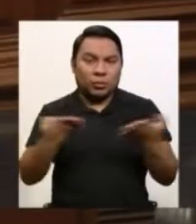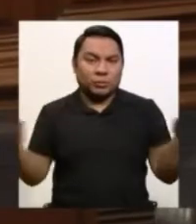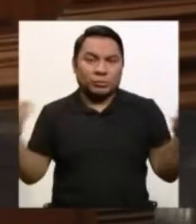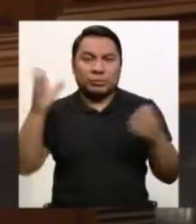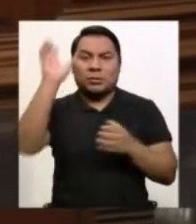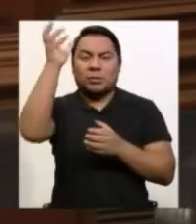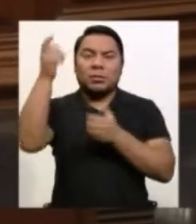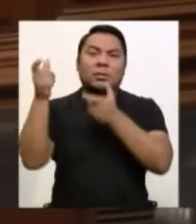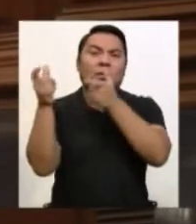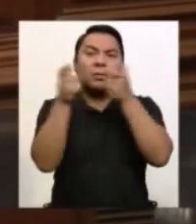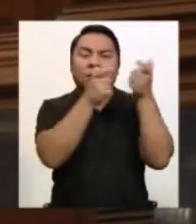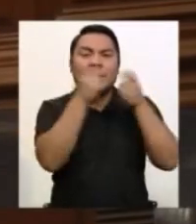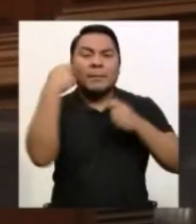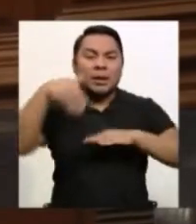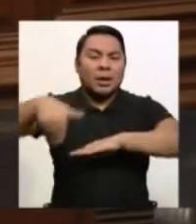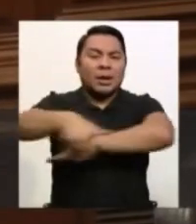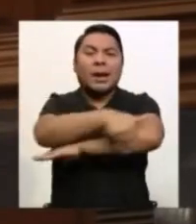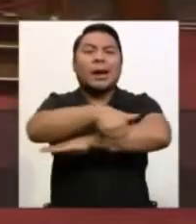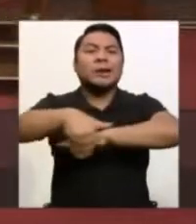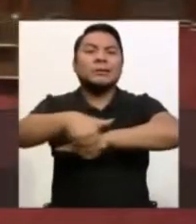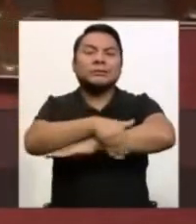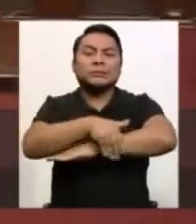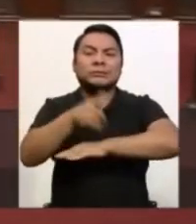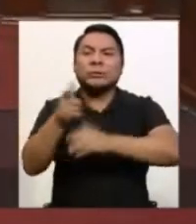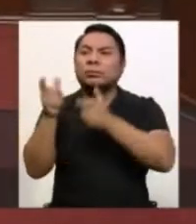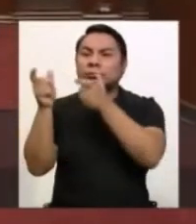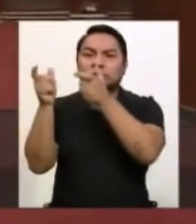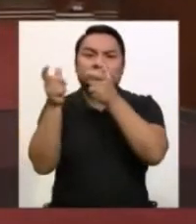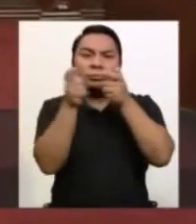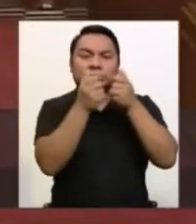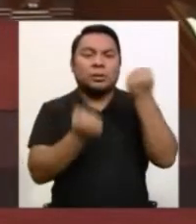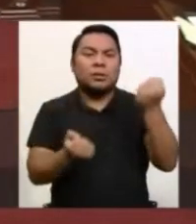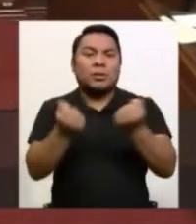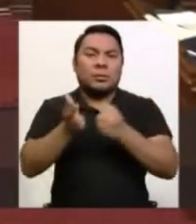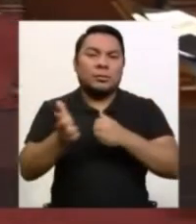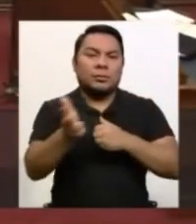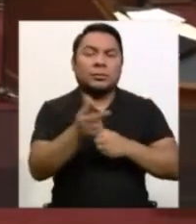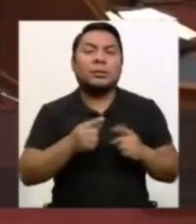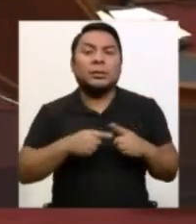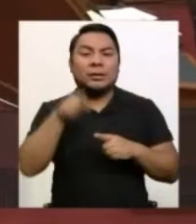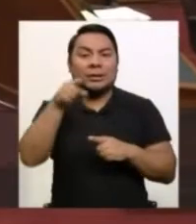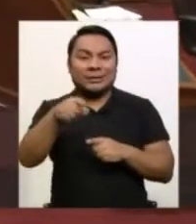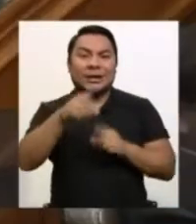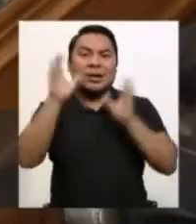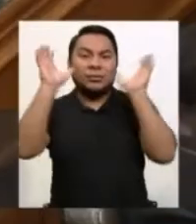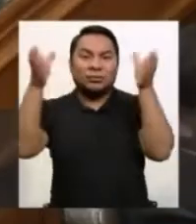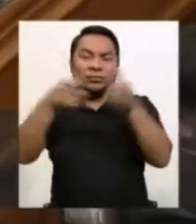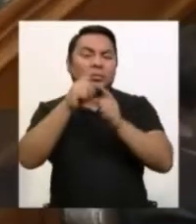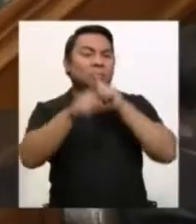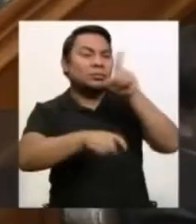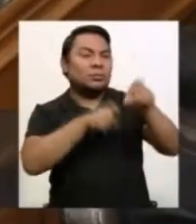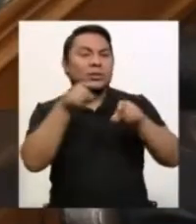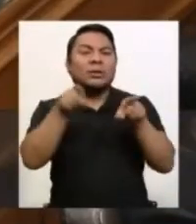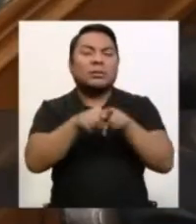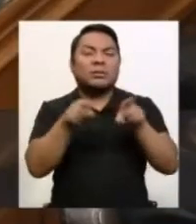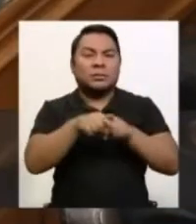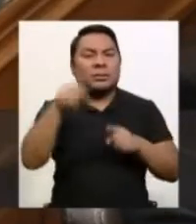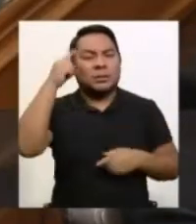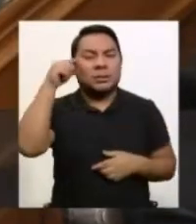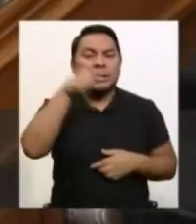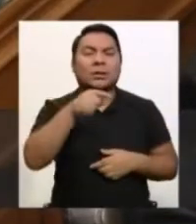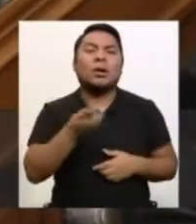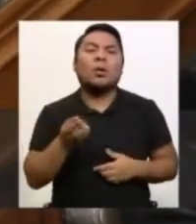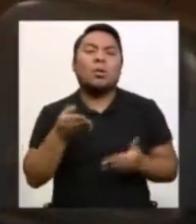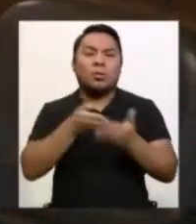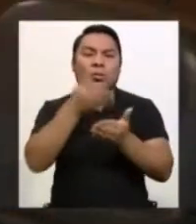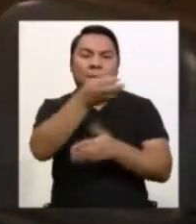para que recorran las callecitas de los barrios. Durante el debate también surgieron serias críticas contra la gestión del ministro del